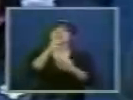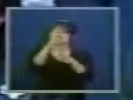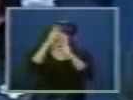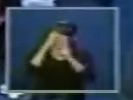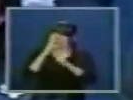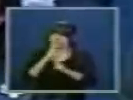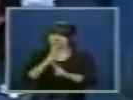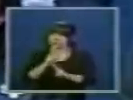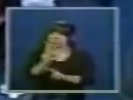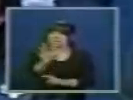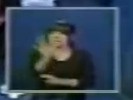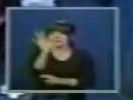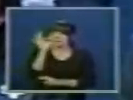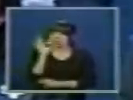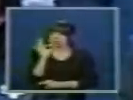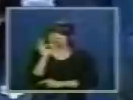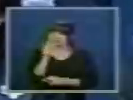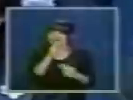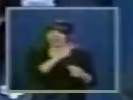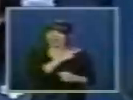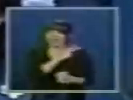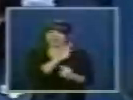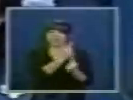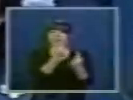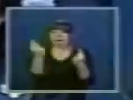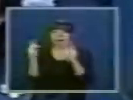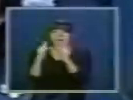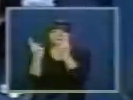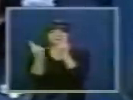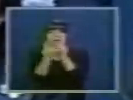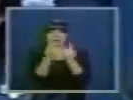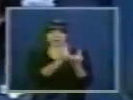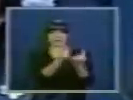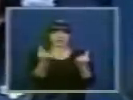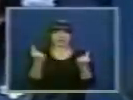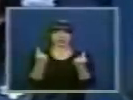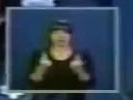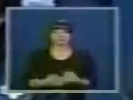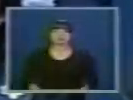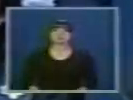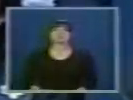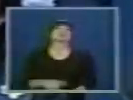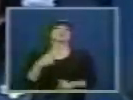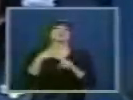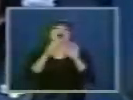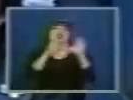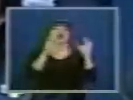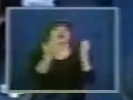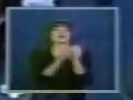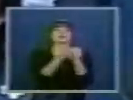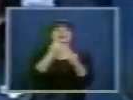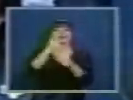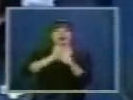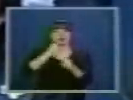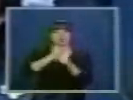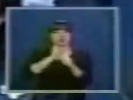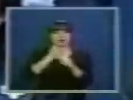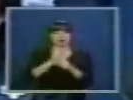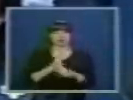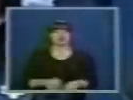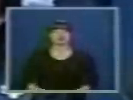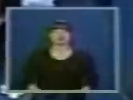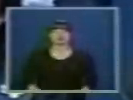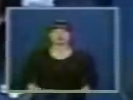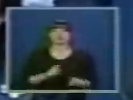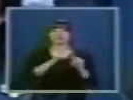respetuosa invitación a los jefes de fracción y jefas de fracción y a los comités ejecutivos de